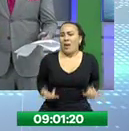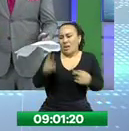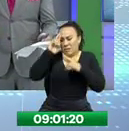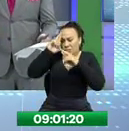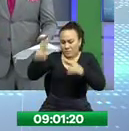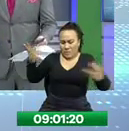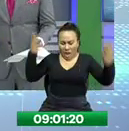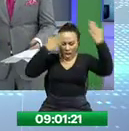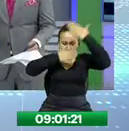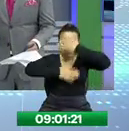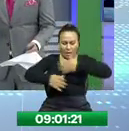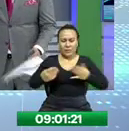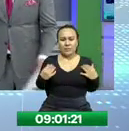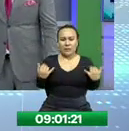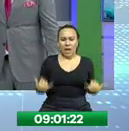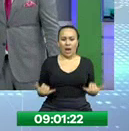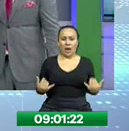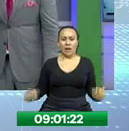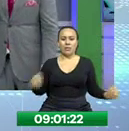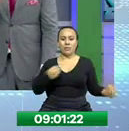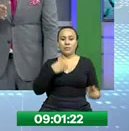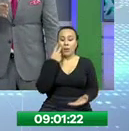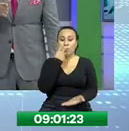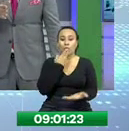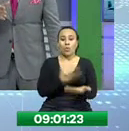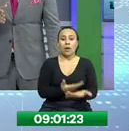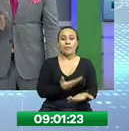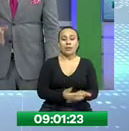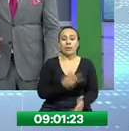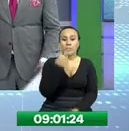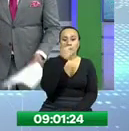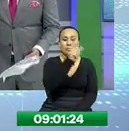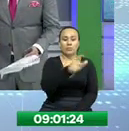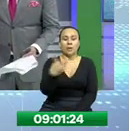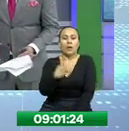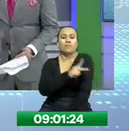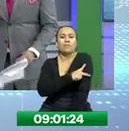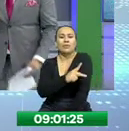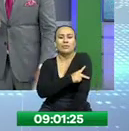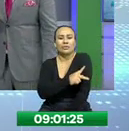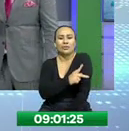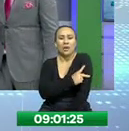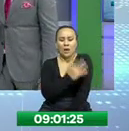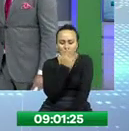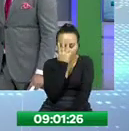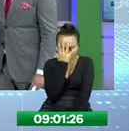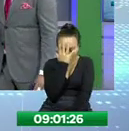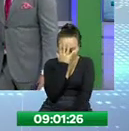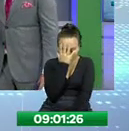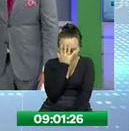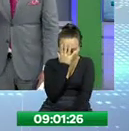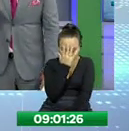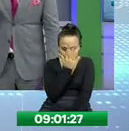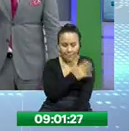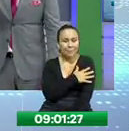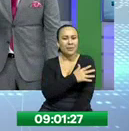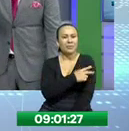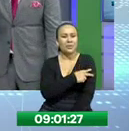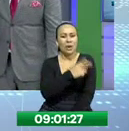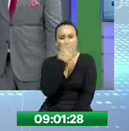una cosa impresionante. Ahora, si es que se llega a comprobar que son profesores, es algo vergonzoso. Bueno, realmente, o sea, en ninguna que estén